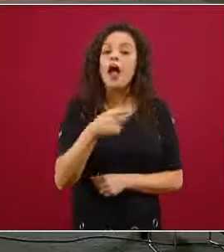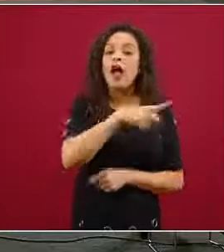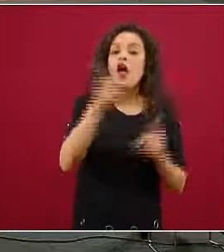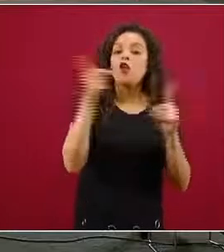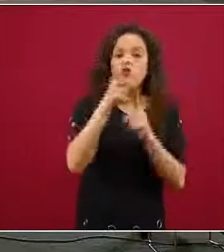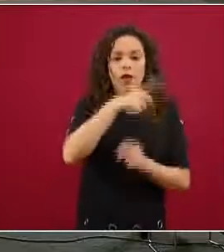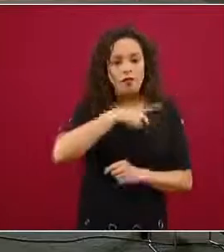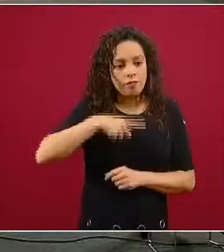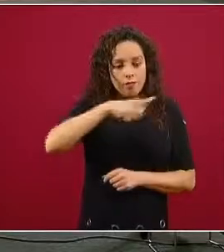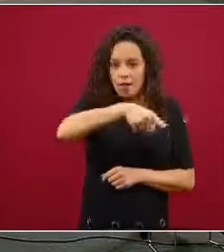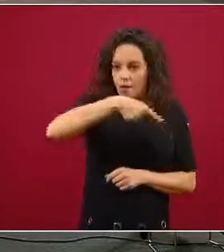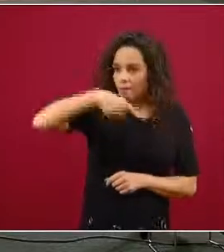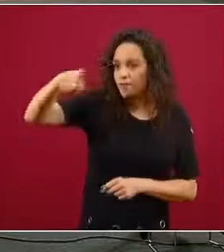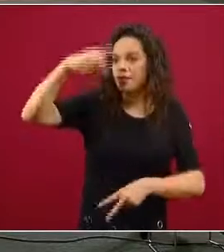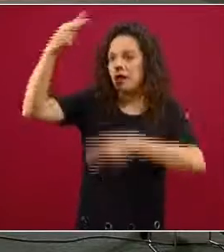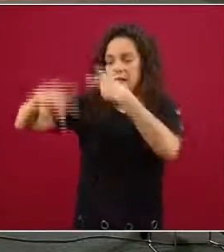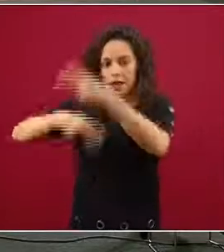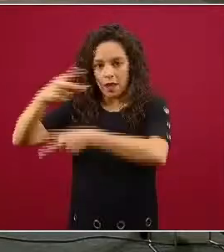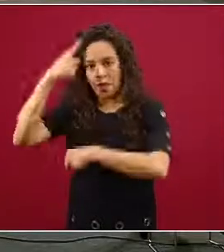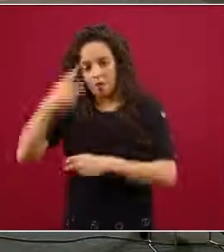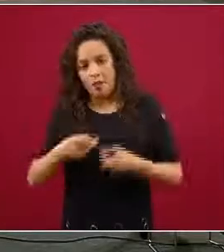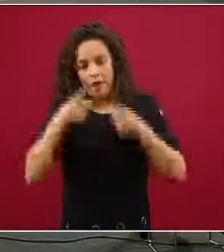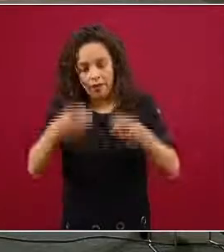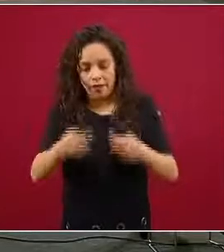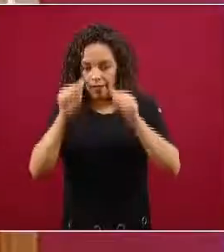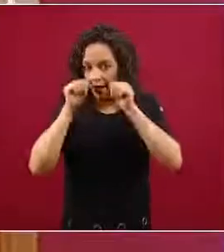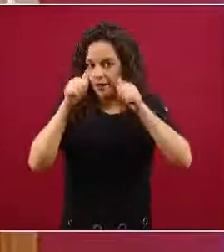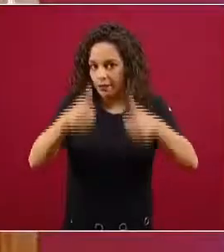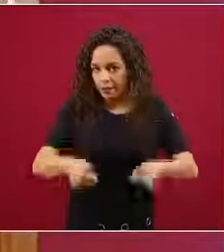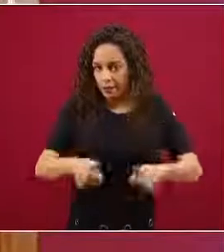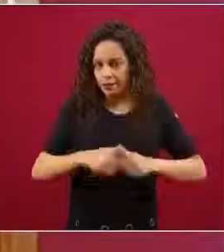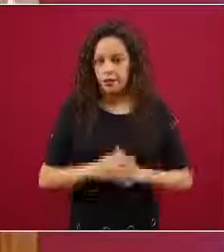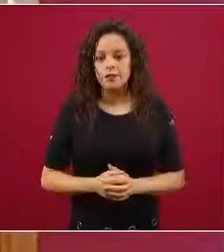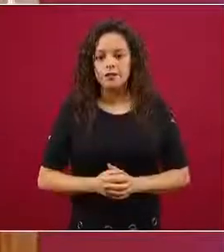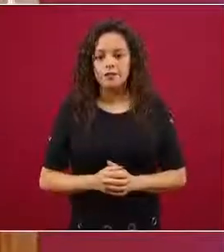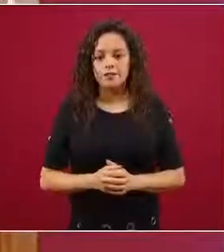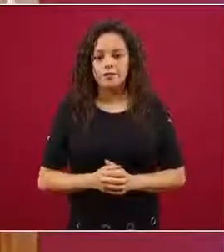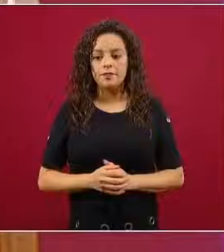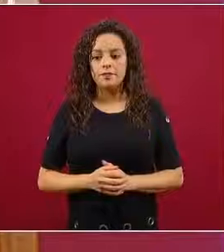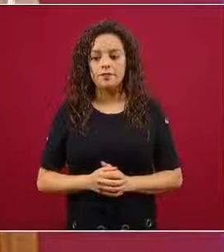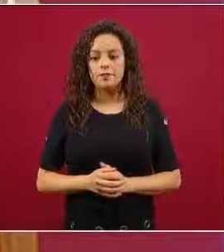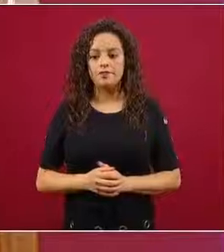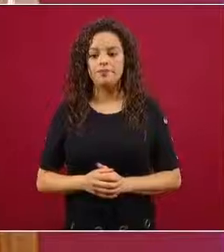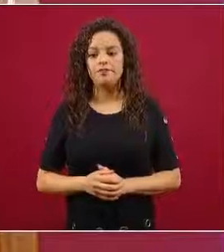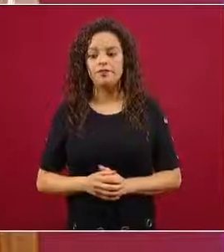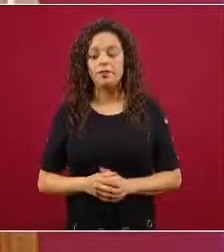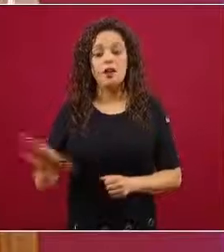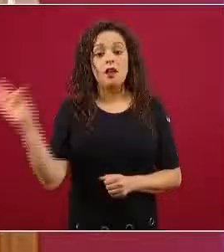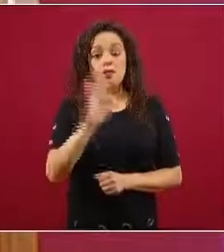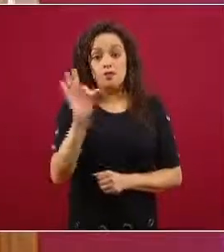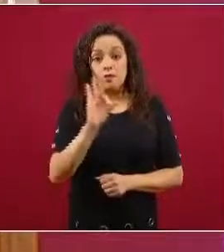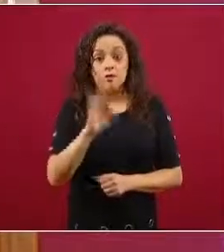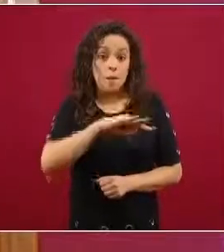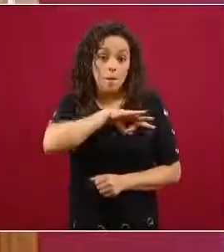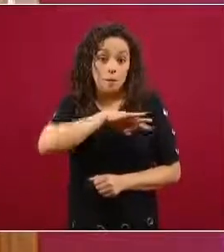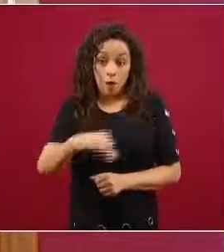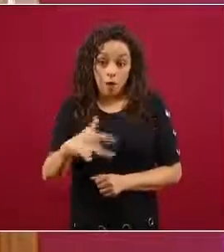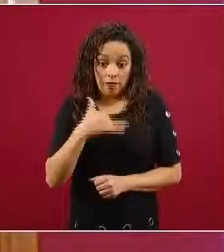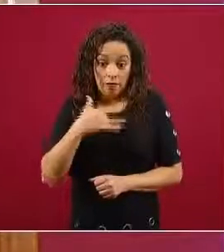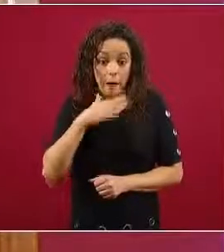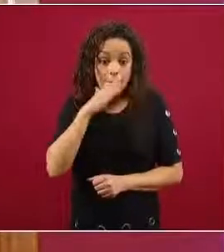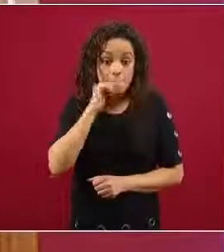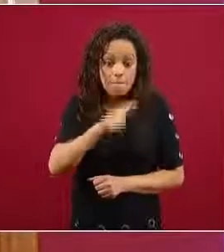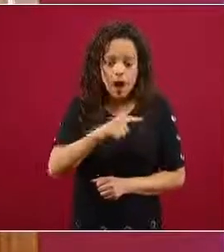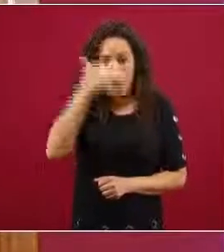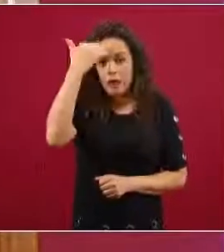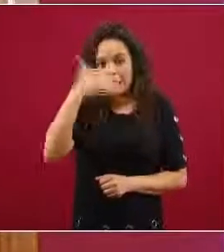todo hablando hoy de una posibilidad de tener síntomas de COVID-19, que se canalice